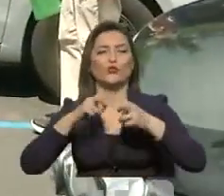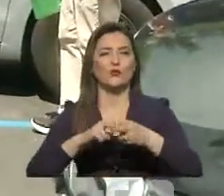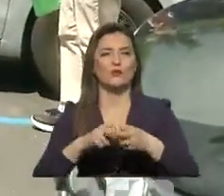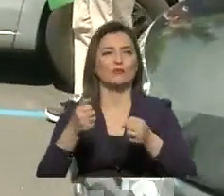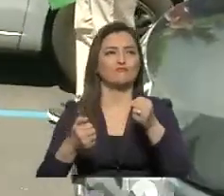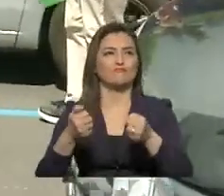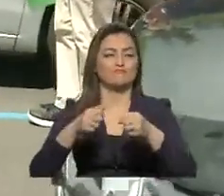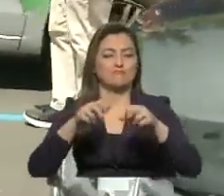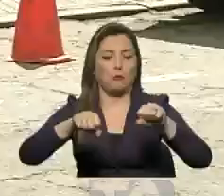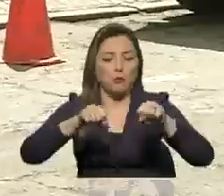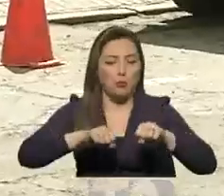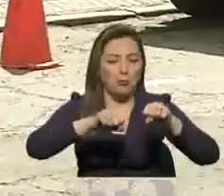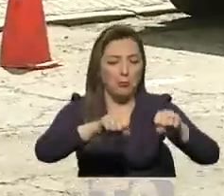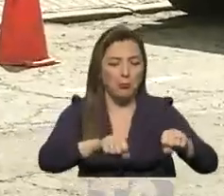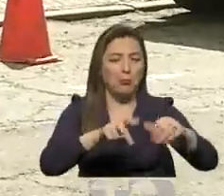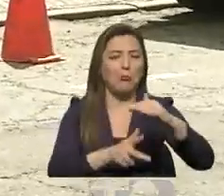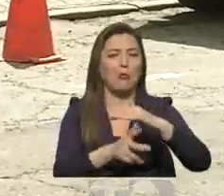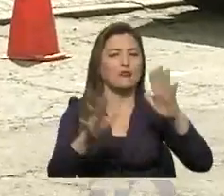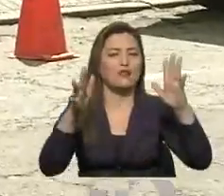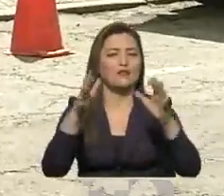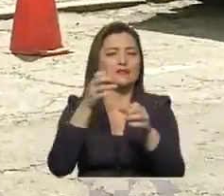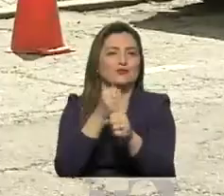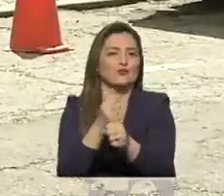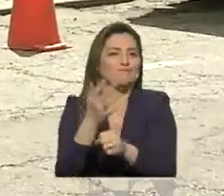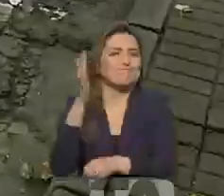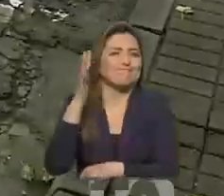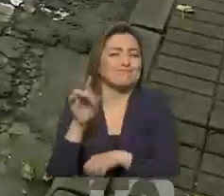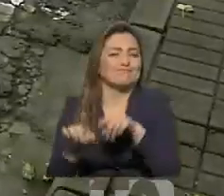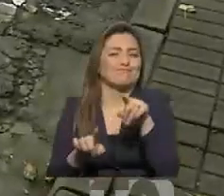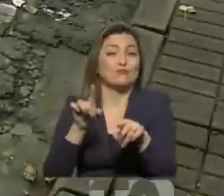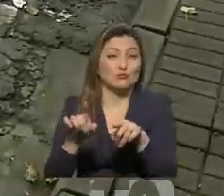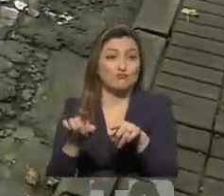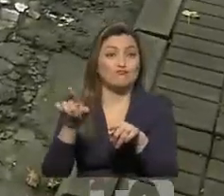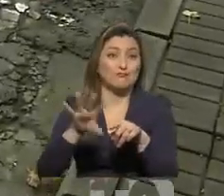de estacionamientos para motos es la inseguridad, ya que en algunos casos